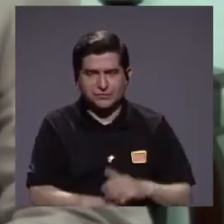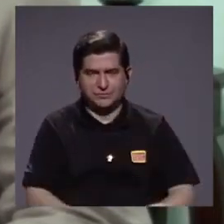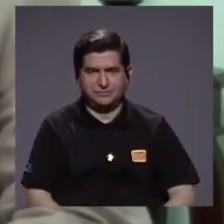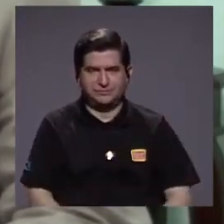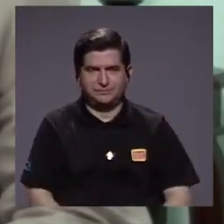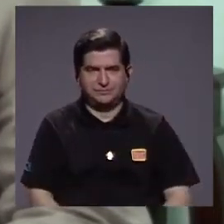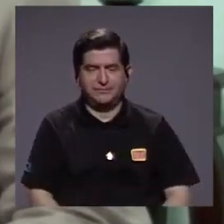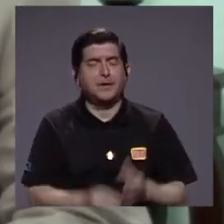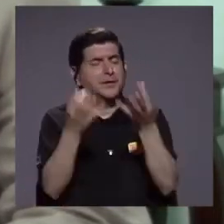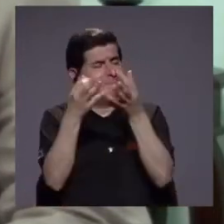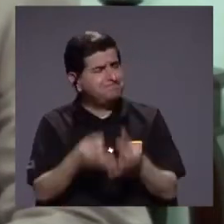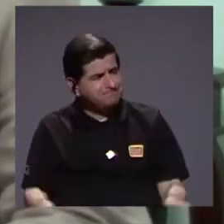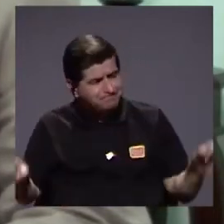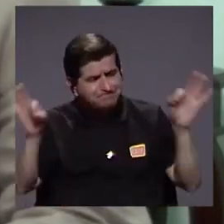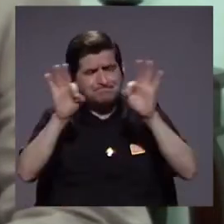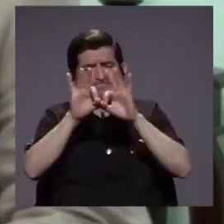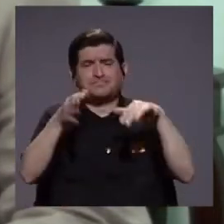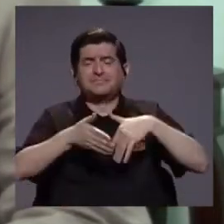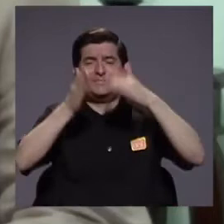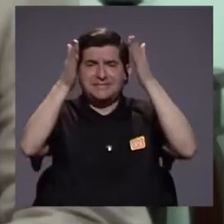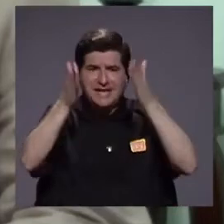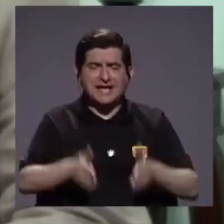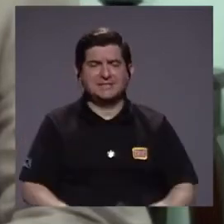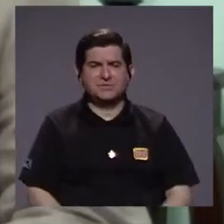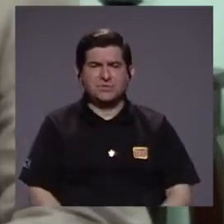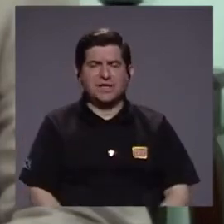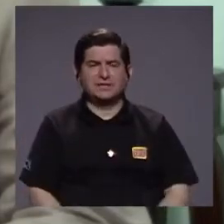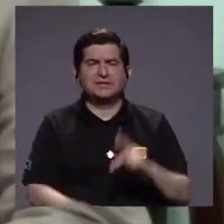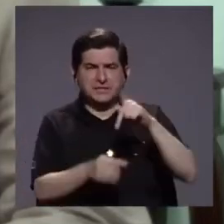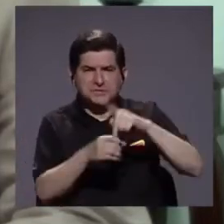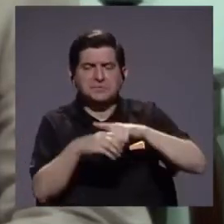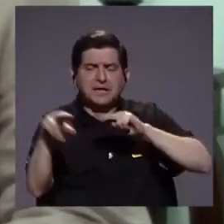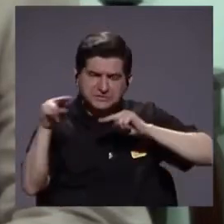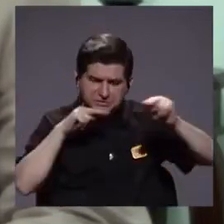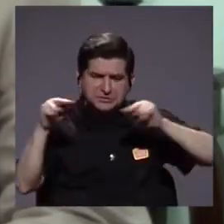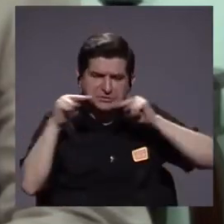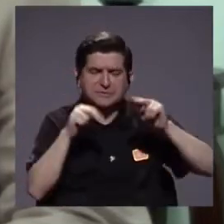es importantísimo que los estudiantes estén presentes en esa